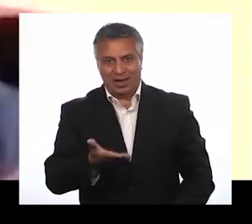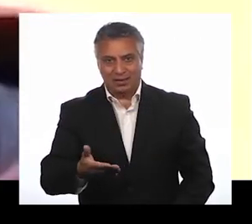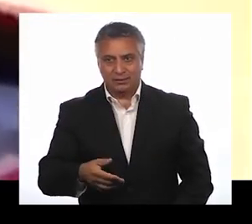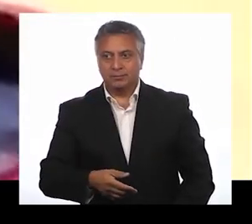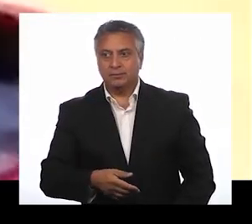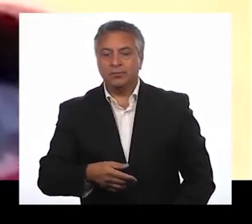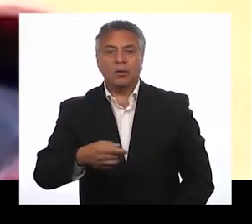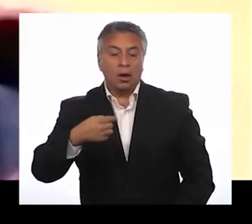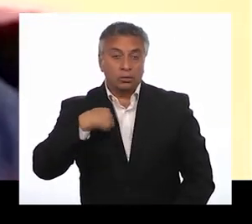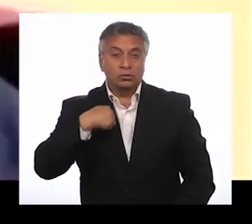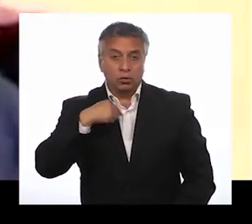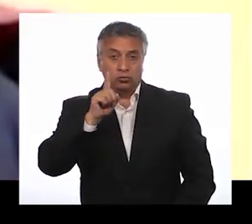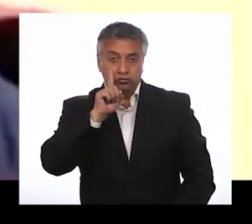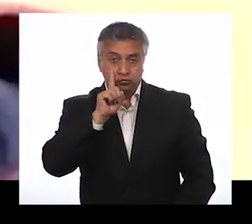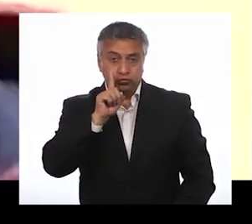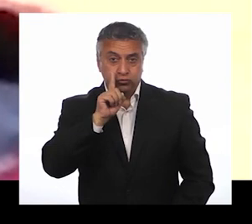Tengo